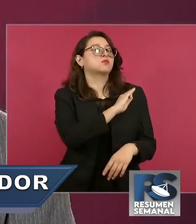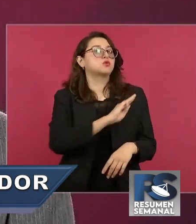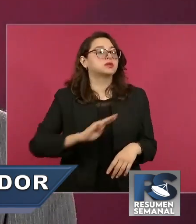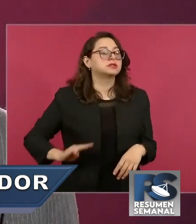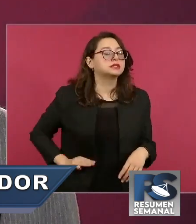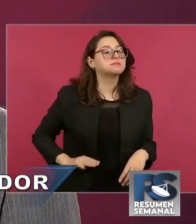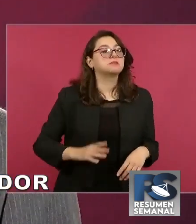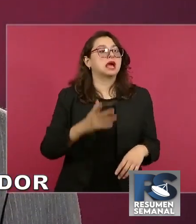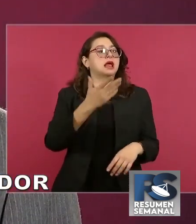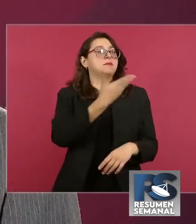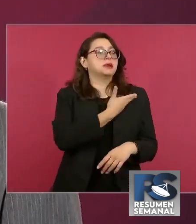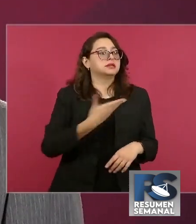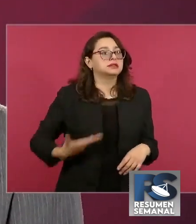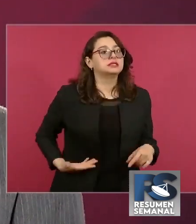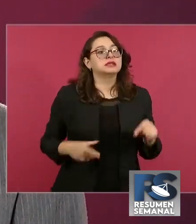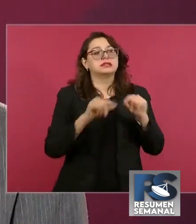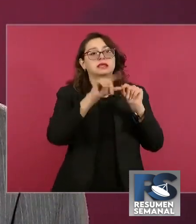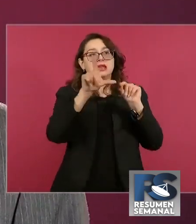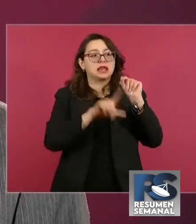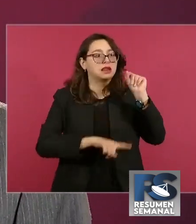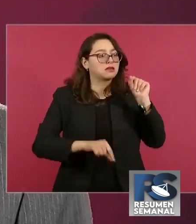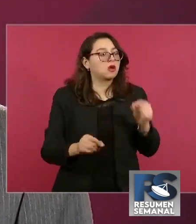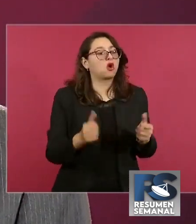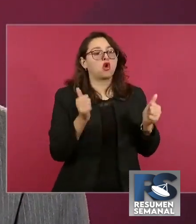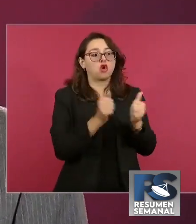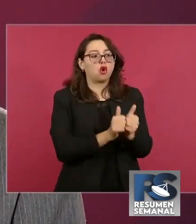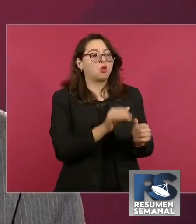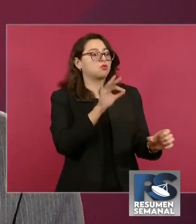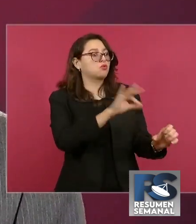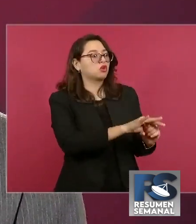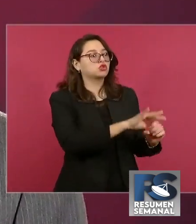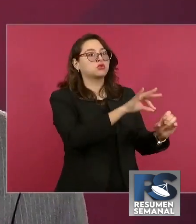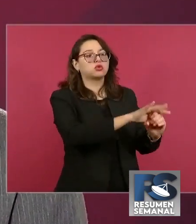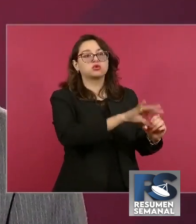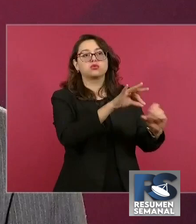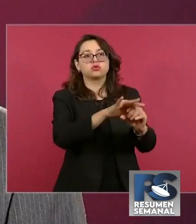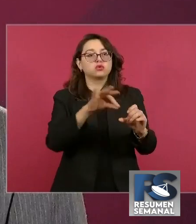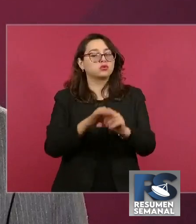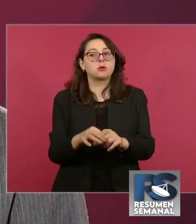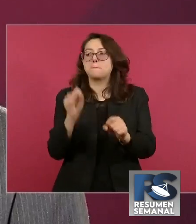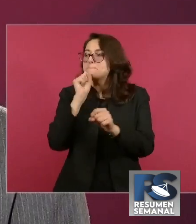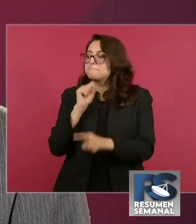directa. Así era antes, en la época de Juárez.